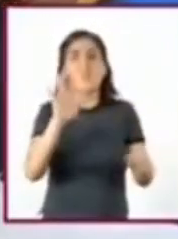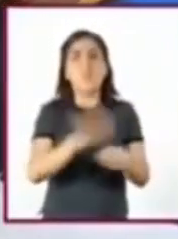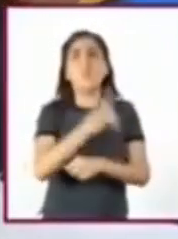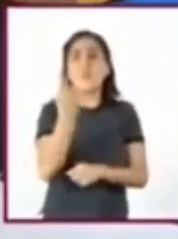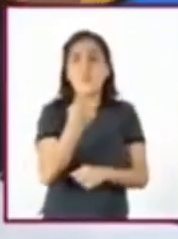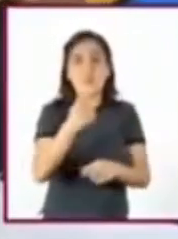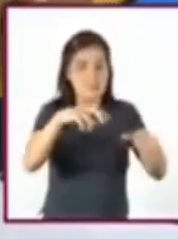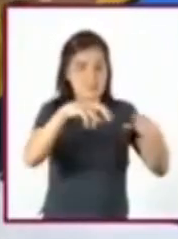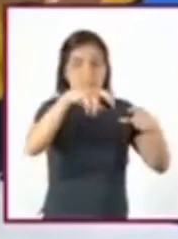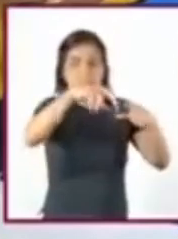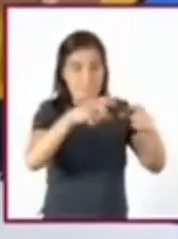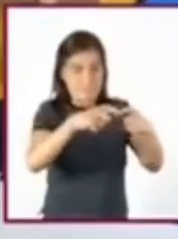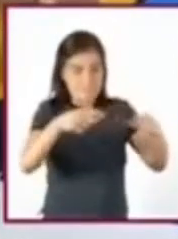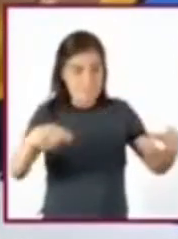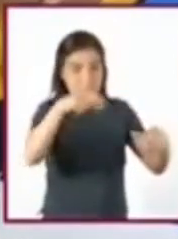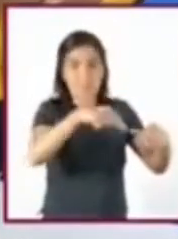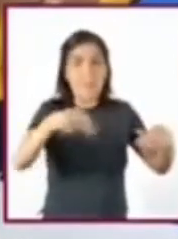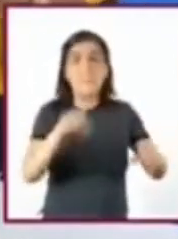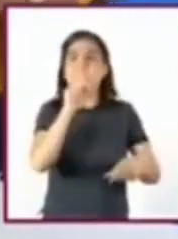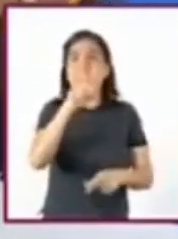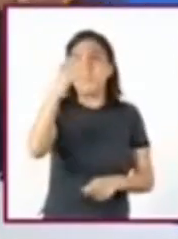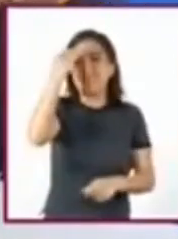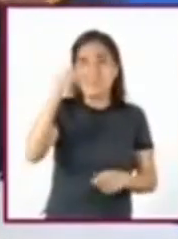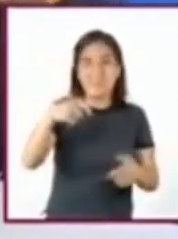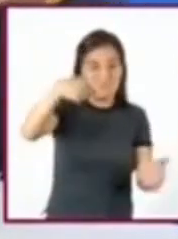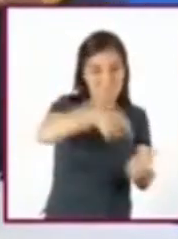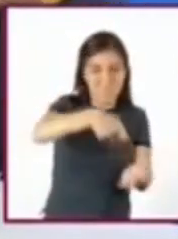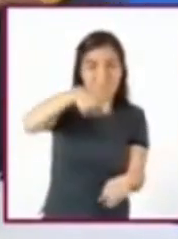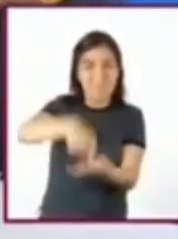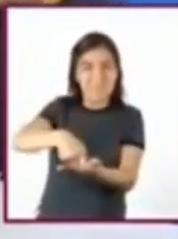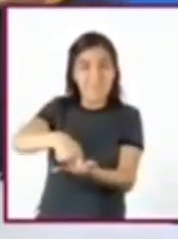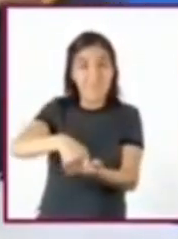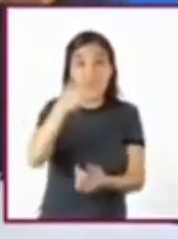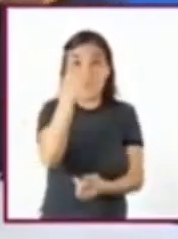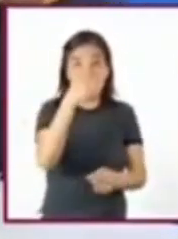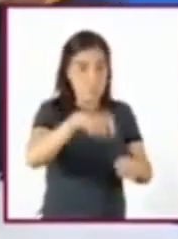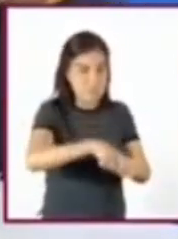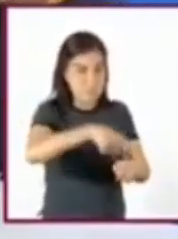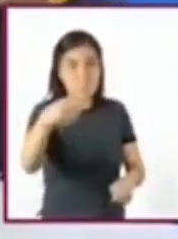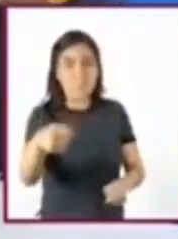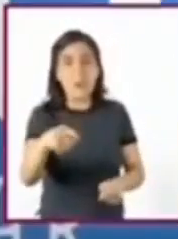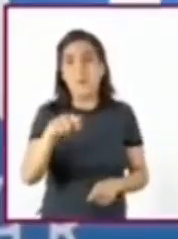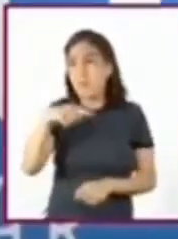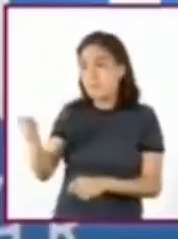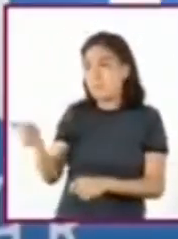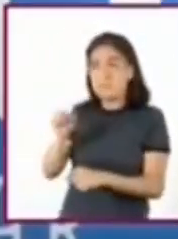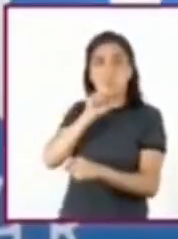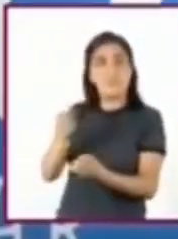podemos conectar varios aparatos a la misma vez. Y si quitamos uno, no se apagan los otros.